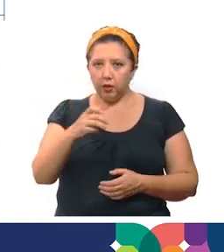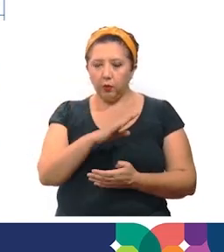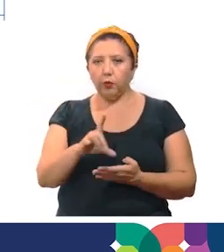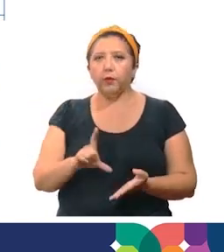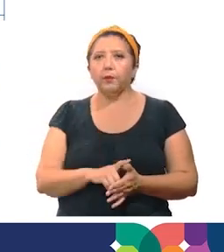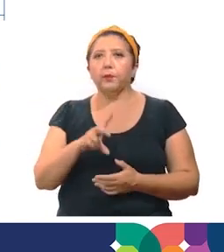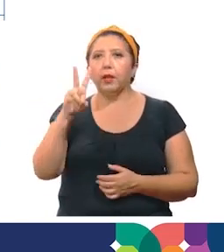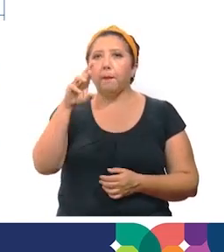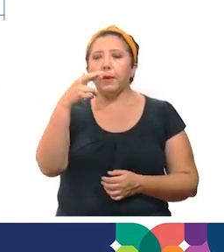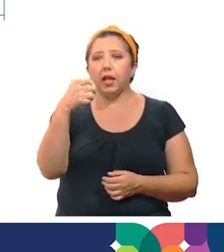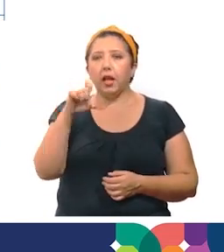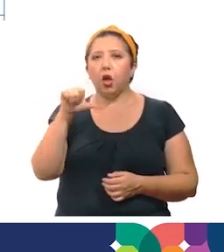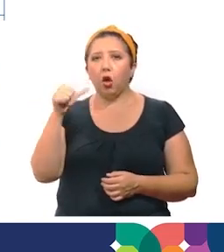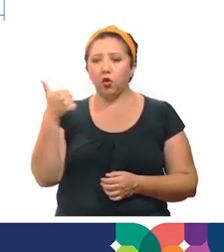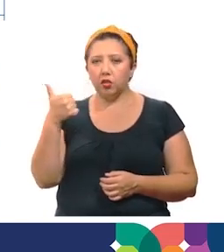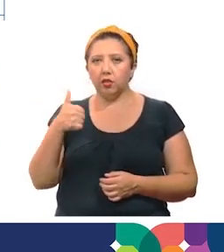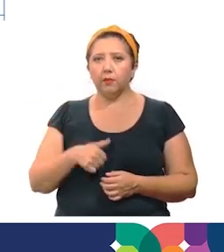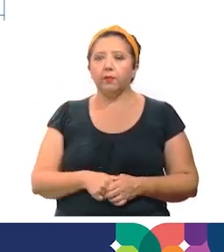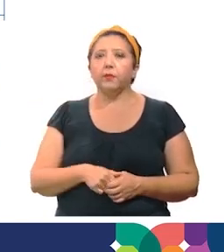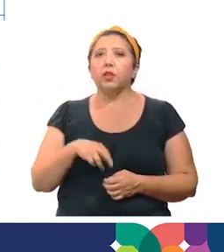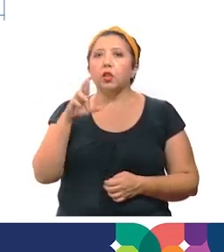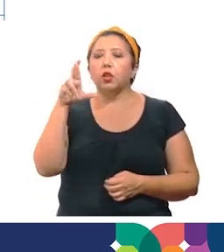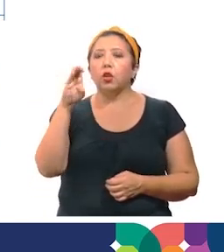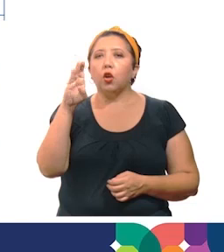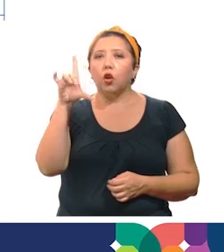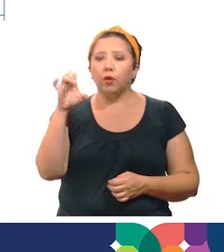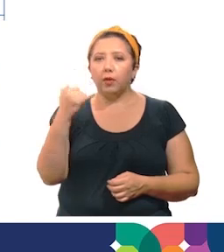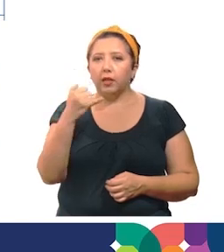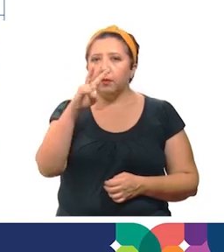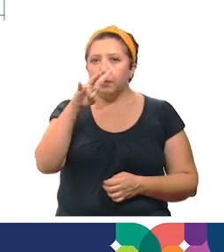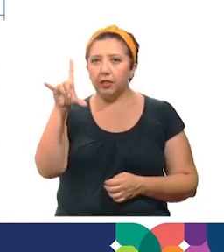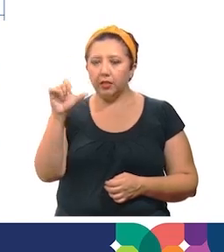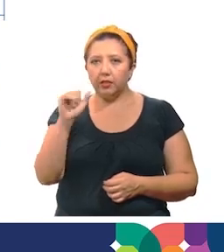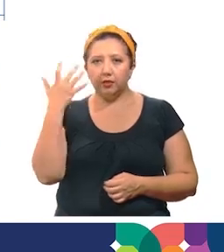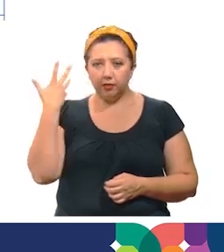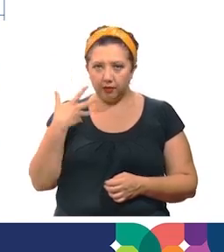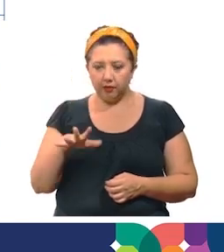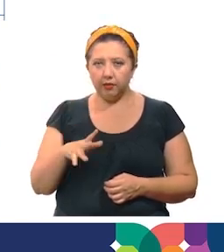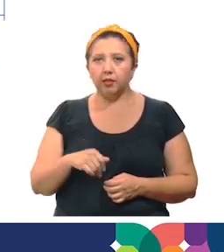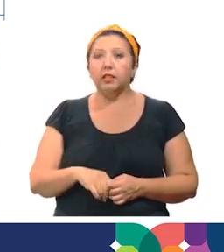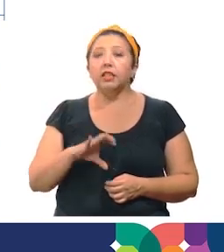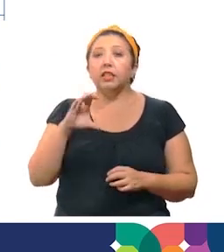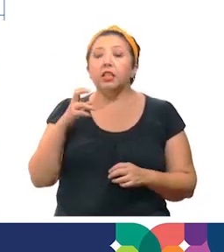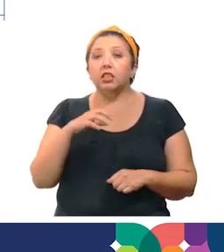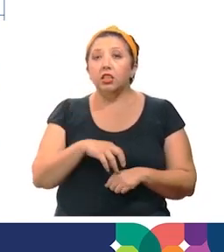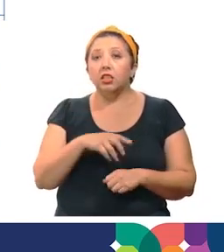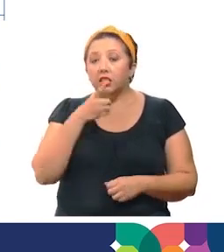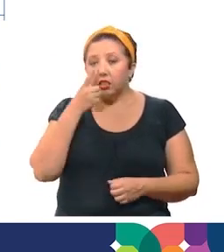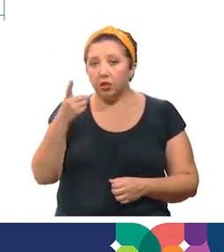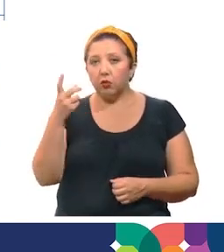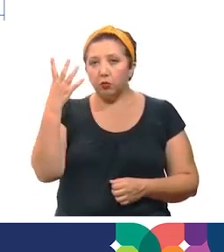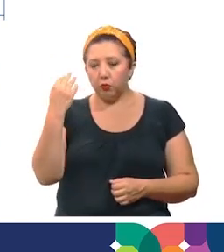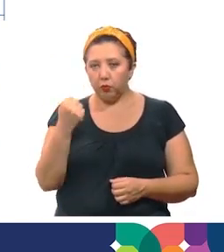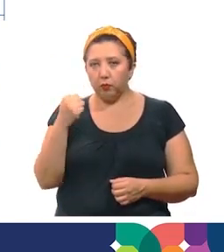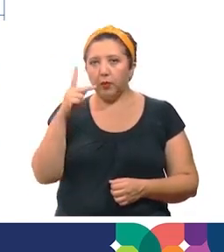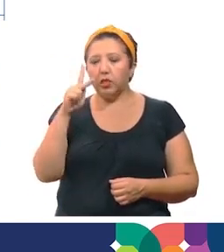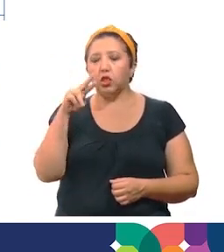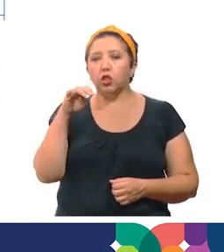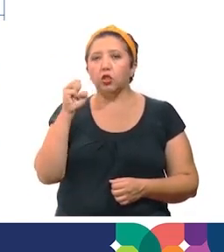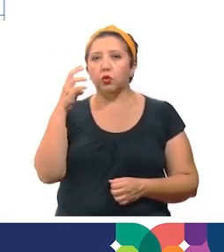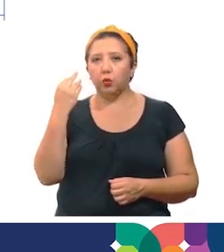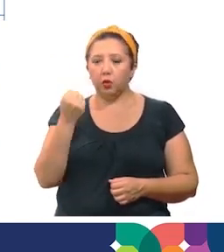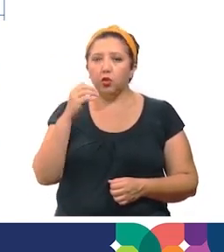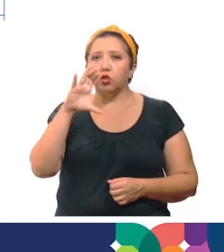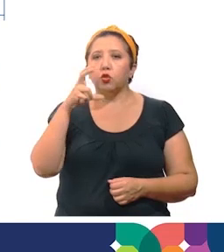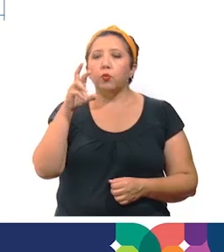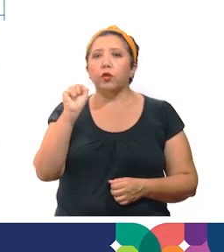colonia, Vergel 11, Puebla Agrícola y Villa Magna Sur con 10, Chichén Itzá y Pensiones 9,